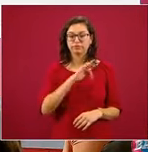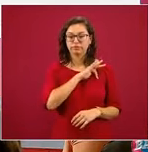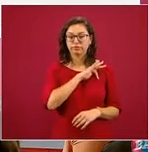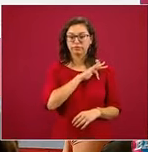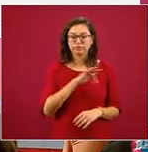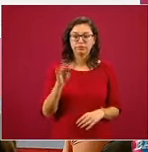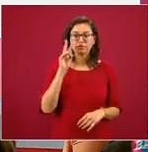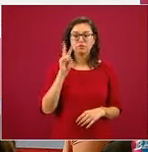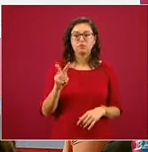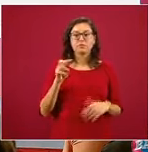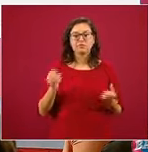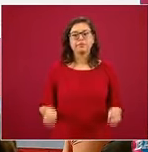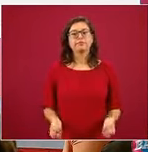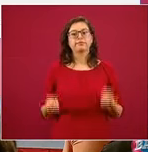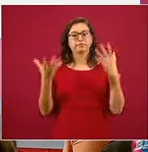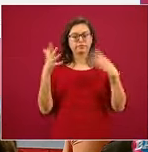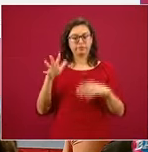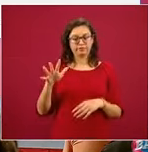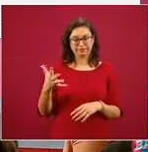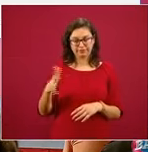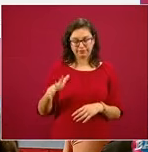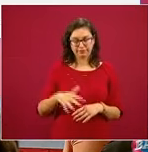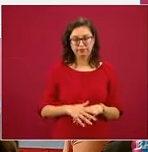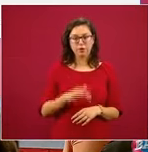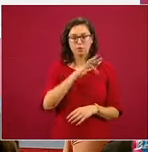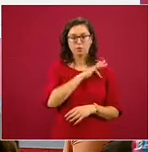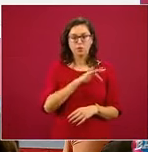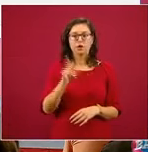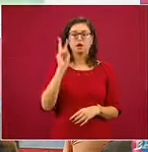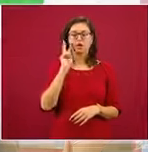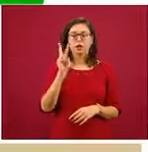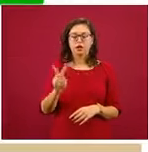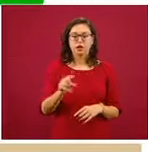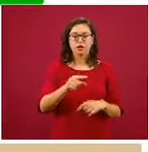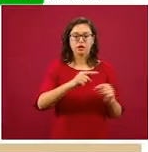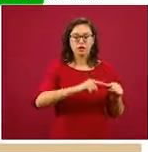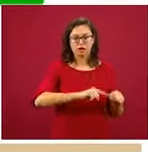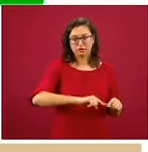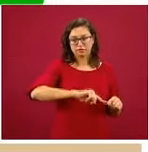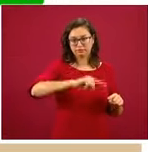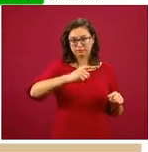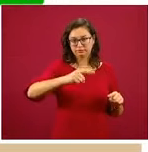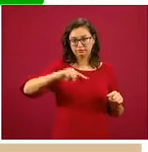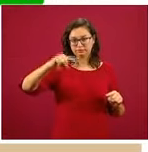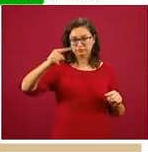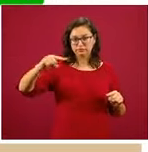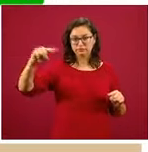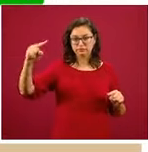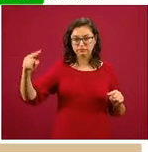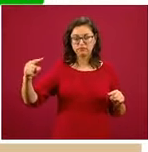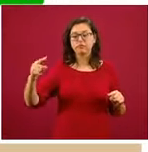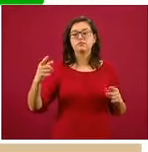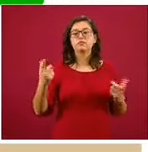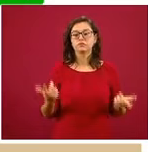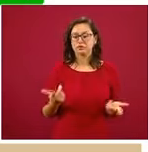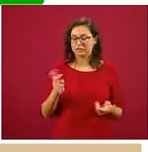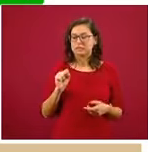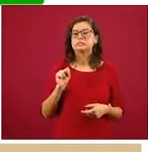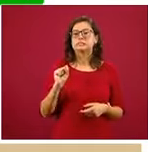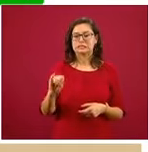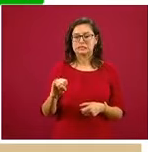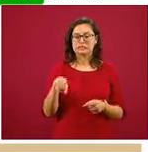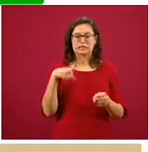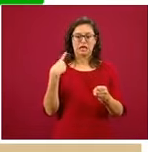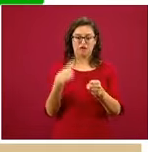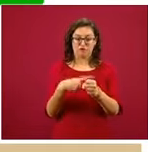casos estimados. Primero tenemos nuestra curva de casos estimados, que son todos los que ya están confirmados,